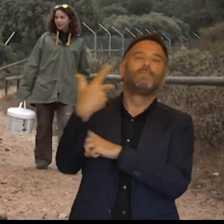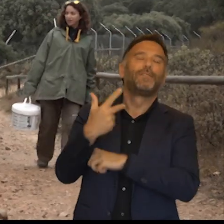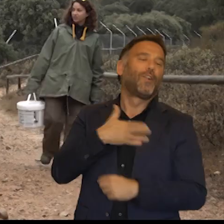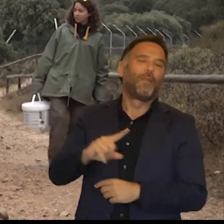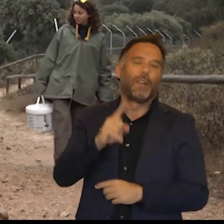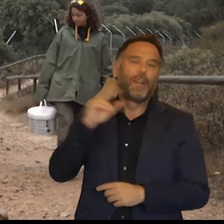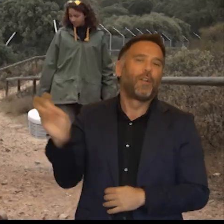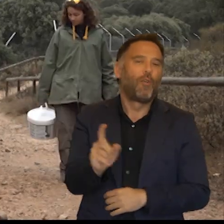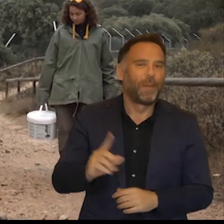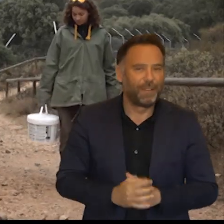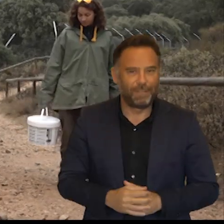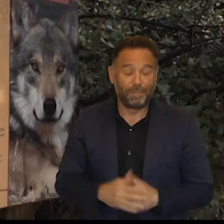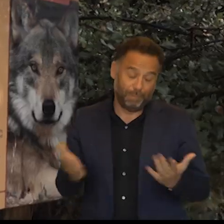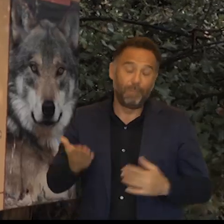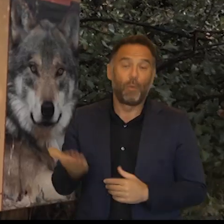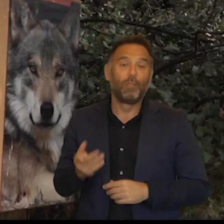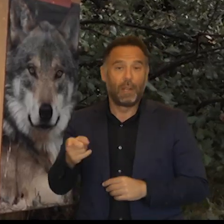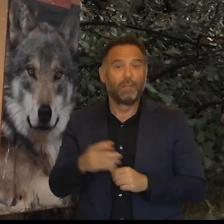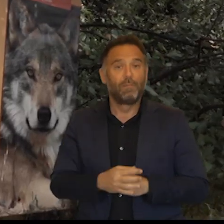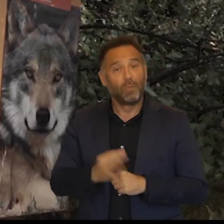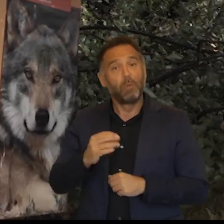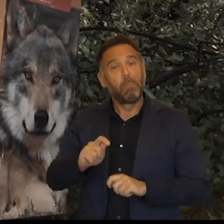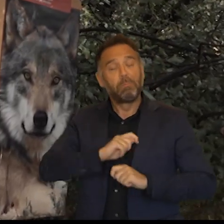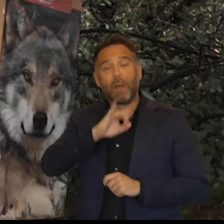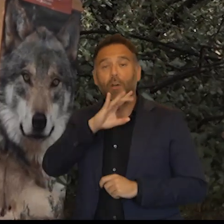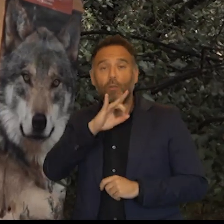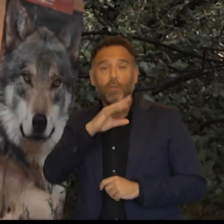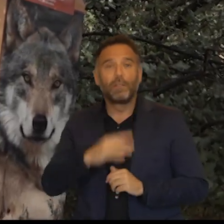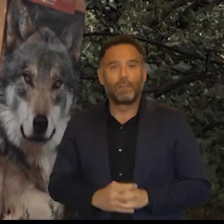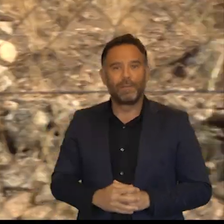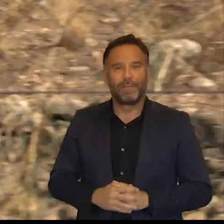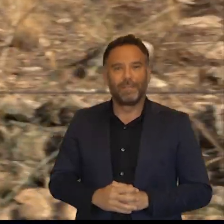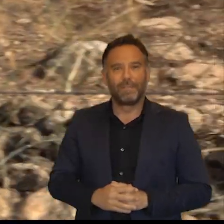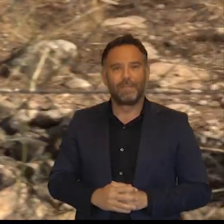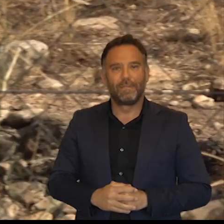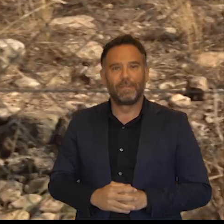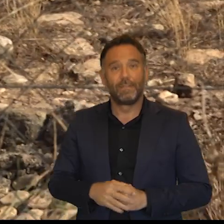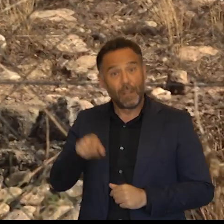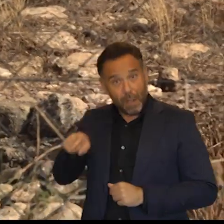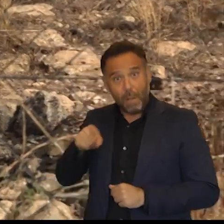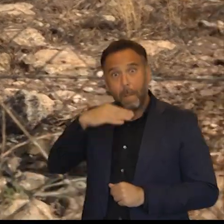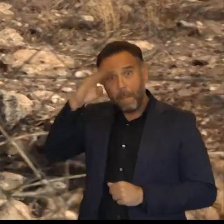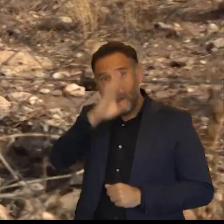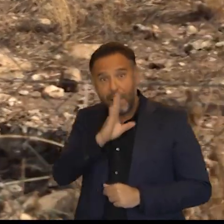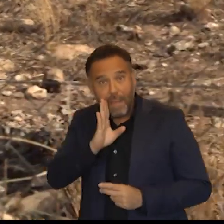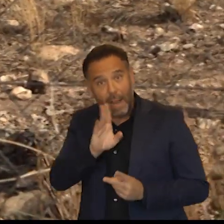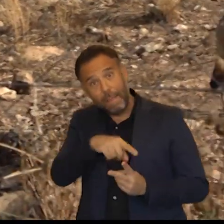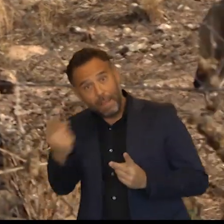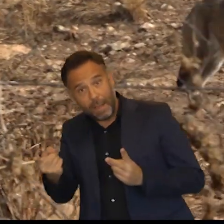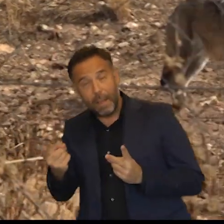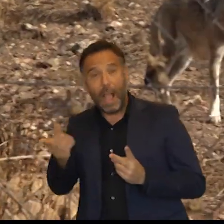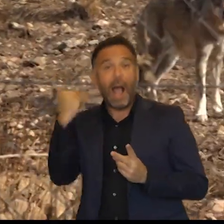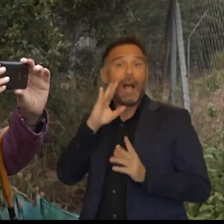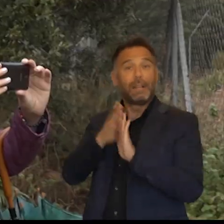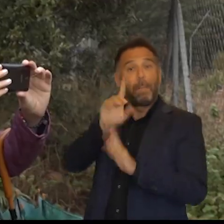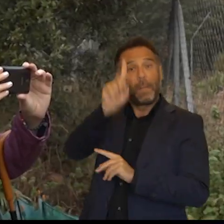y entonces estoy bastante contento. ¿Estos son los padres? De los primeros que hemos visto, donde